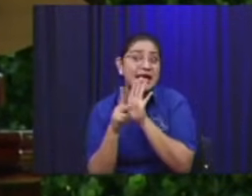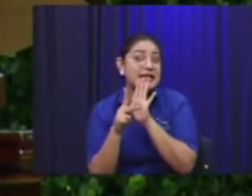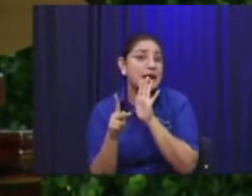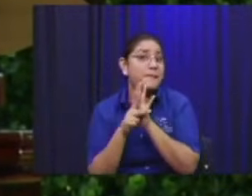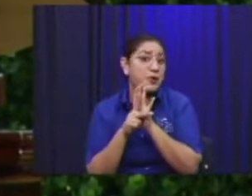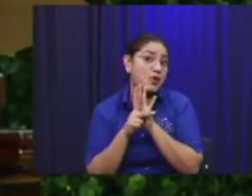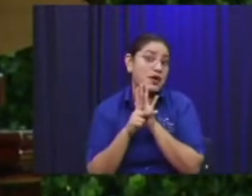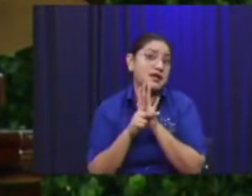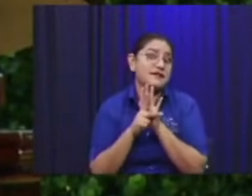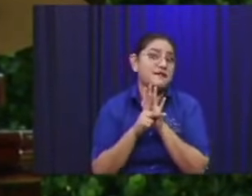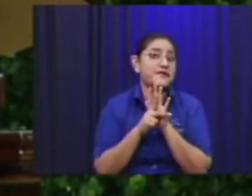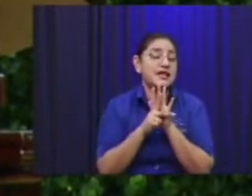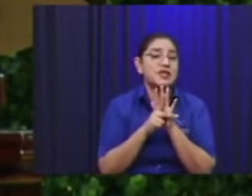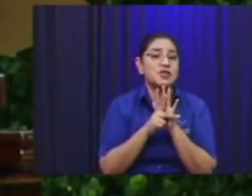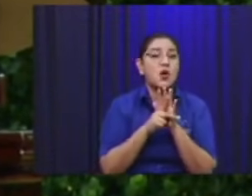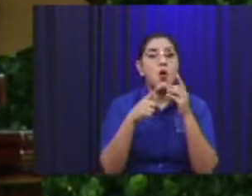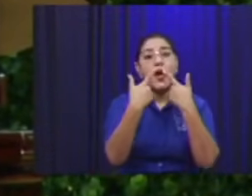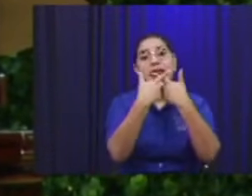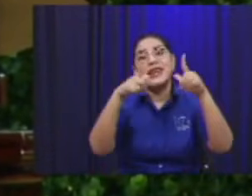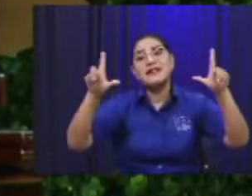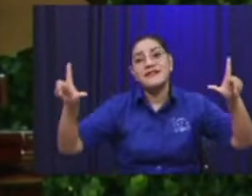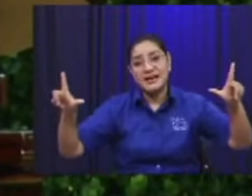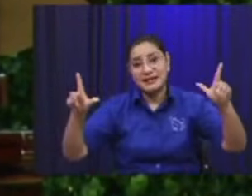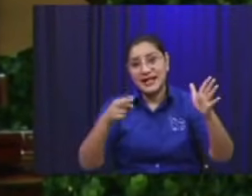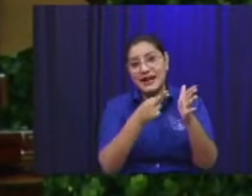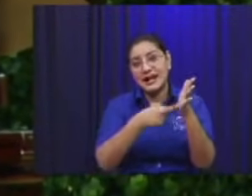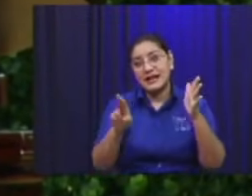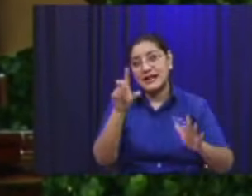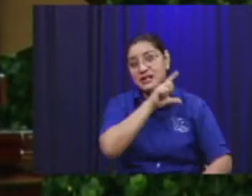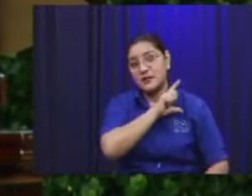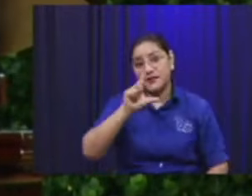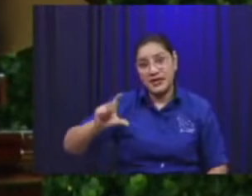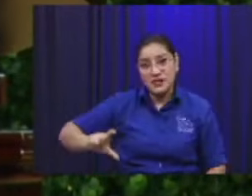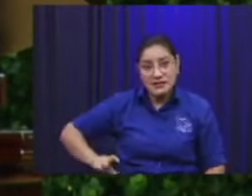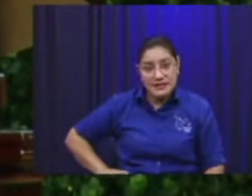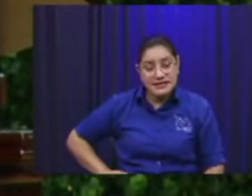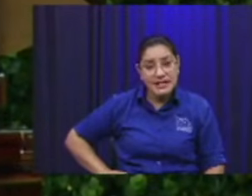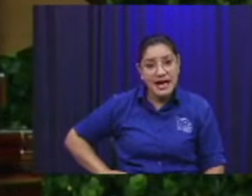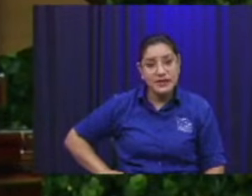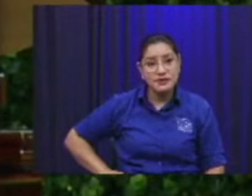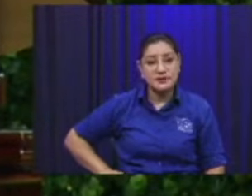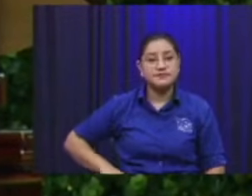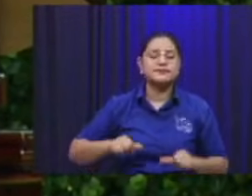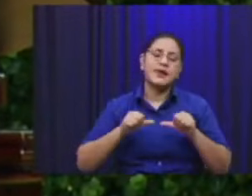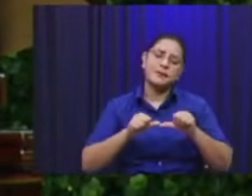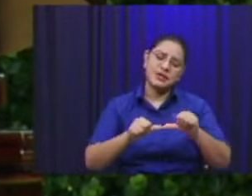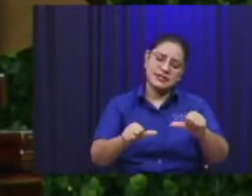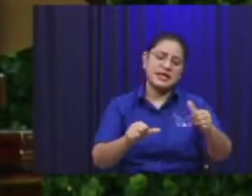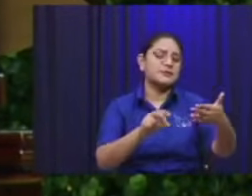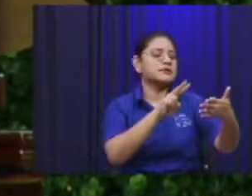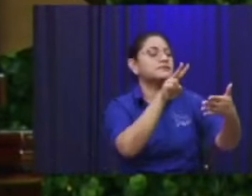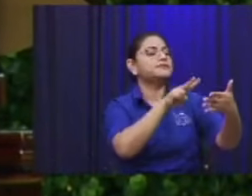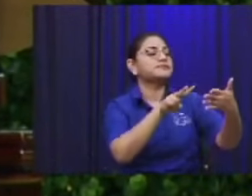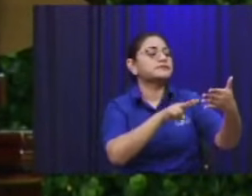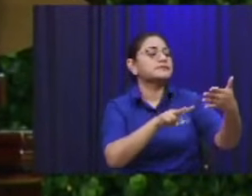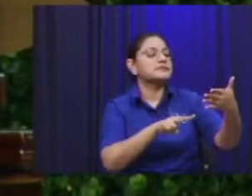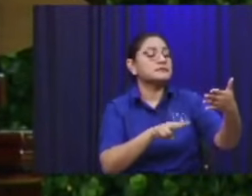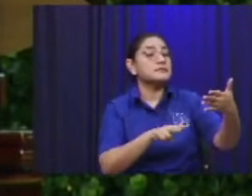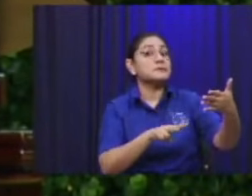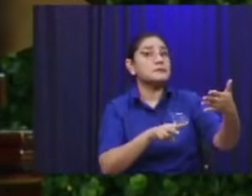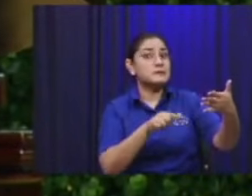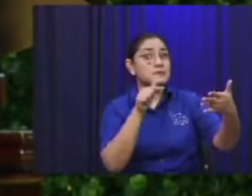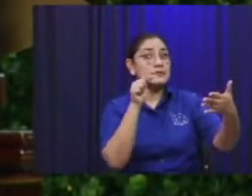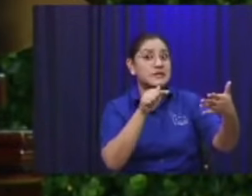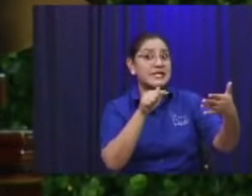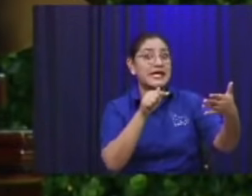dictaduras verdad que es temible ser cristianos pero digamos a cale no procedamos pues absolutamente con él no sea que se